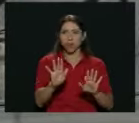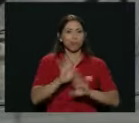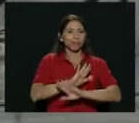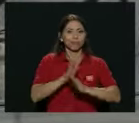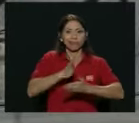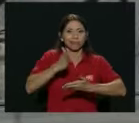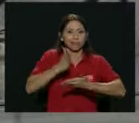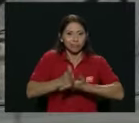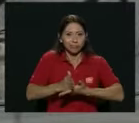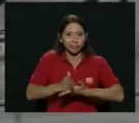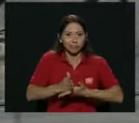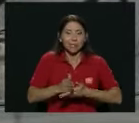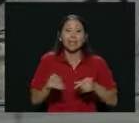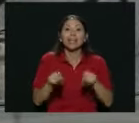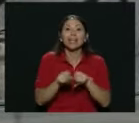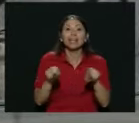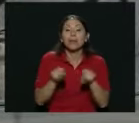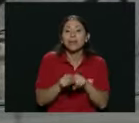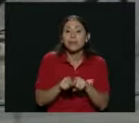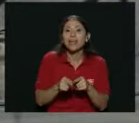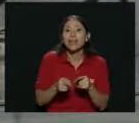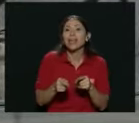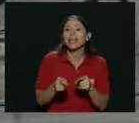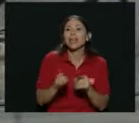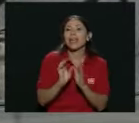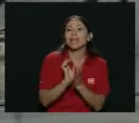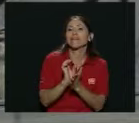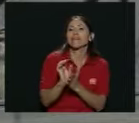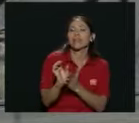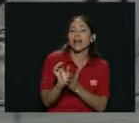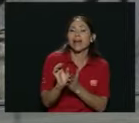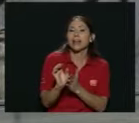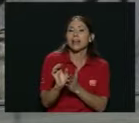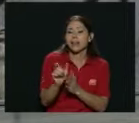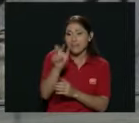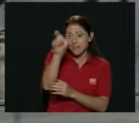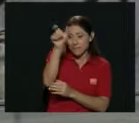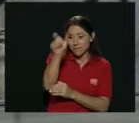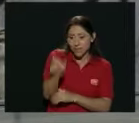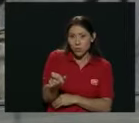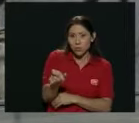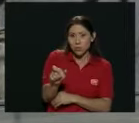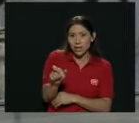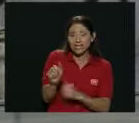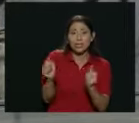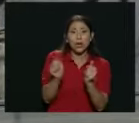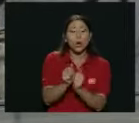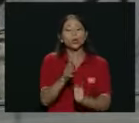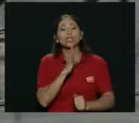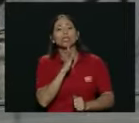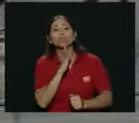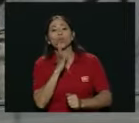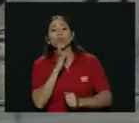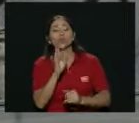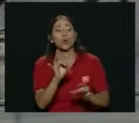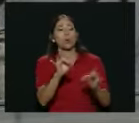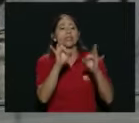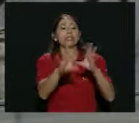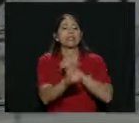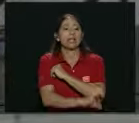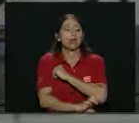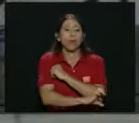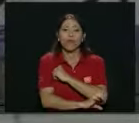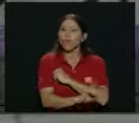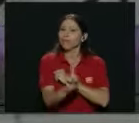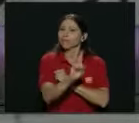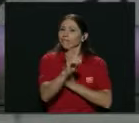y evitar que se generen figuras que sumen réditos electorales a partir de un discurso xenófobo. Para mí